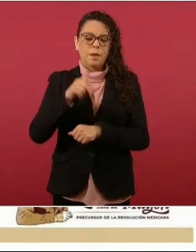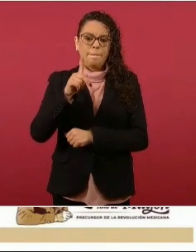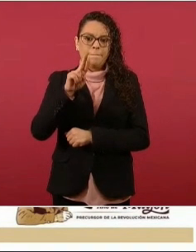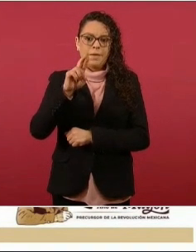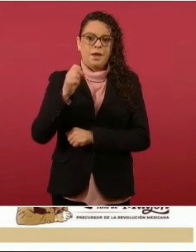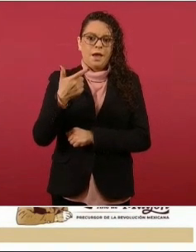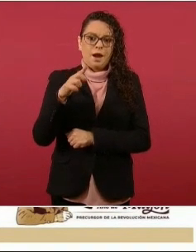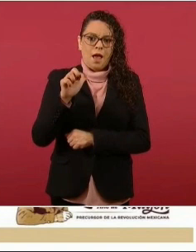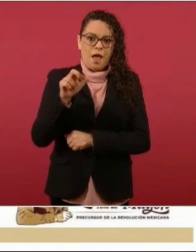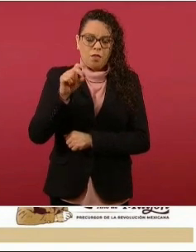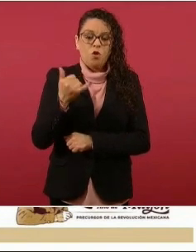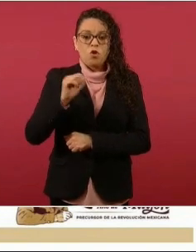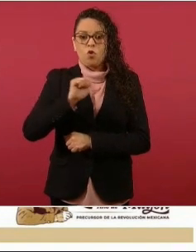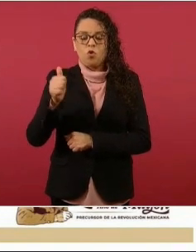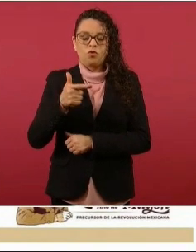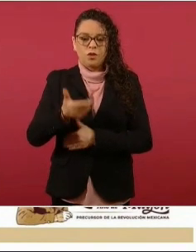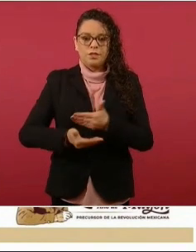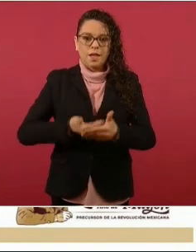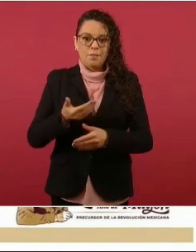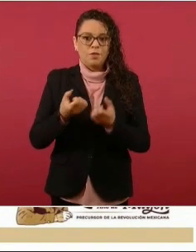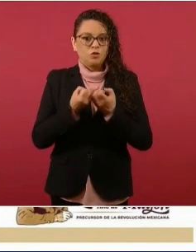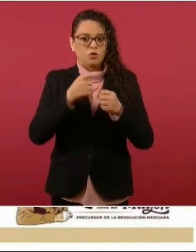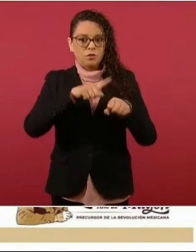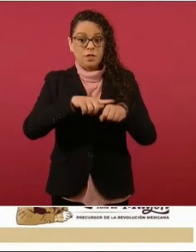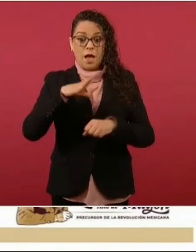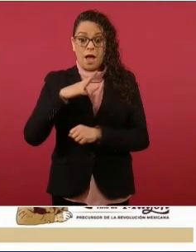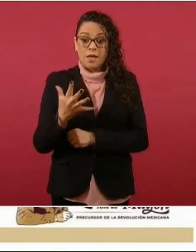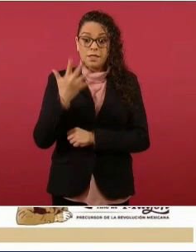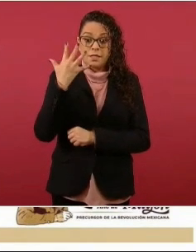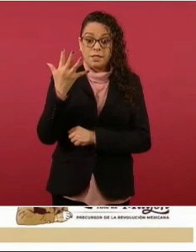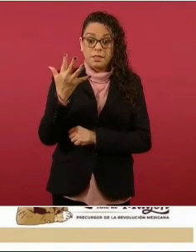en servicio social, están aquí estos cinco